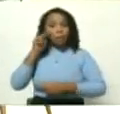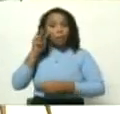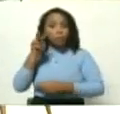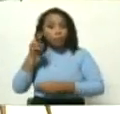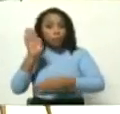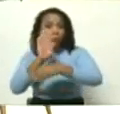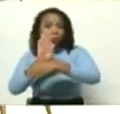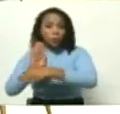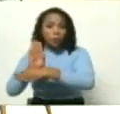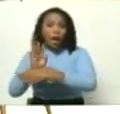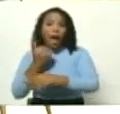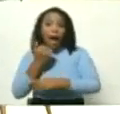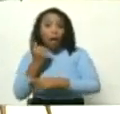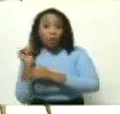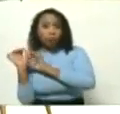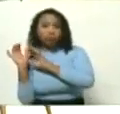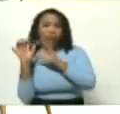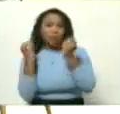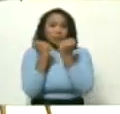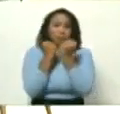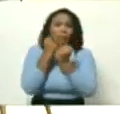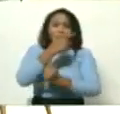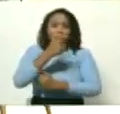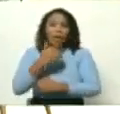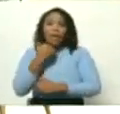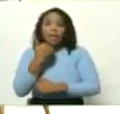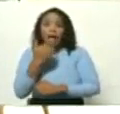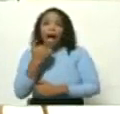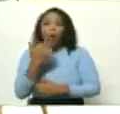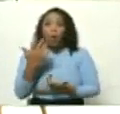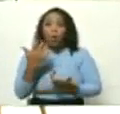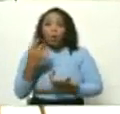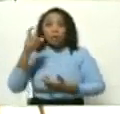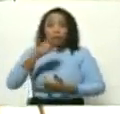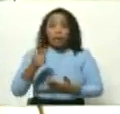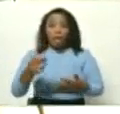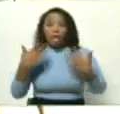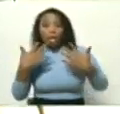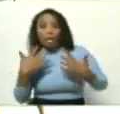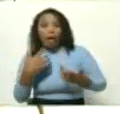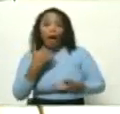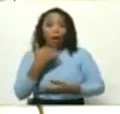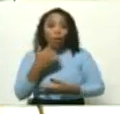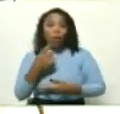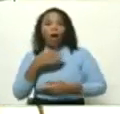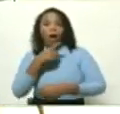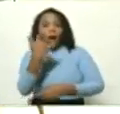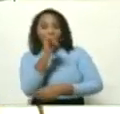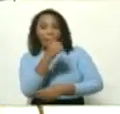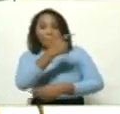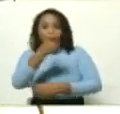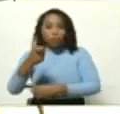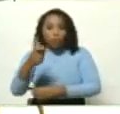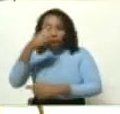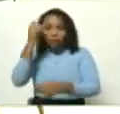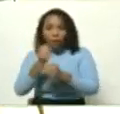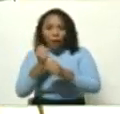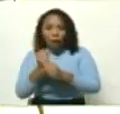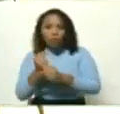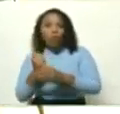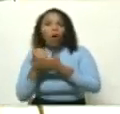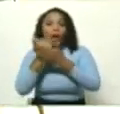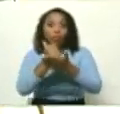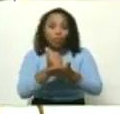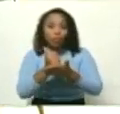de gente, hay alguna persona que necesite del primeros auxilios, o como ocurre en las concentraciones, un